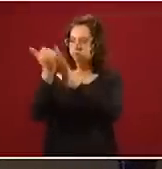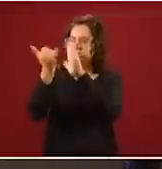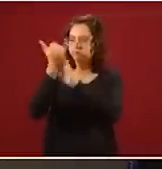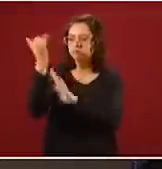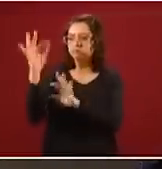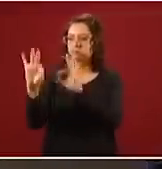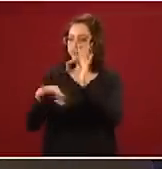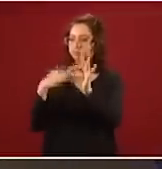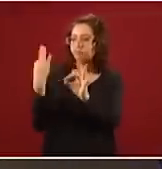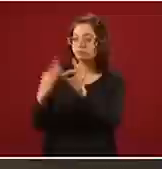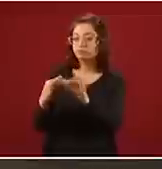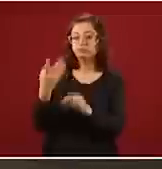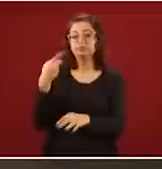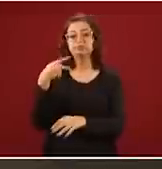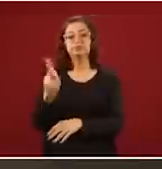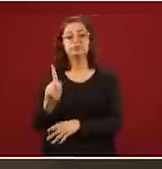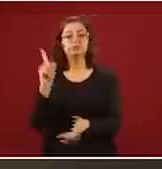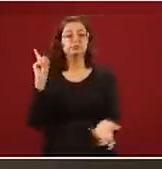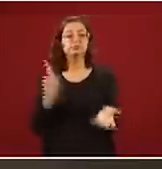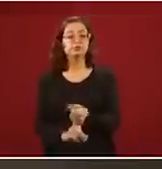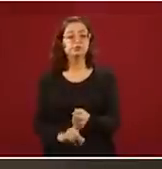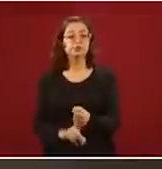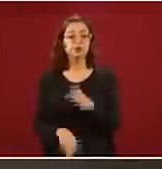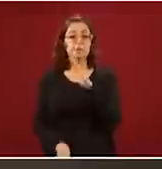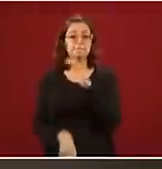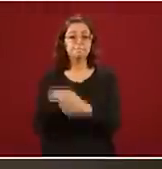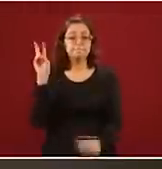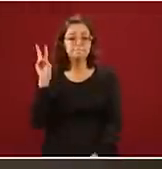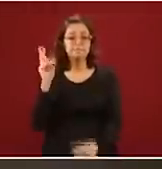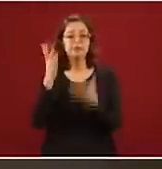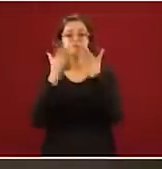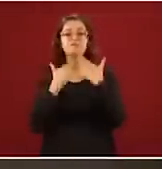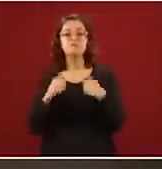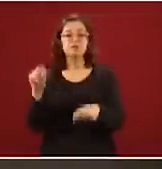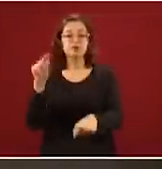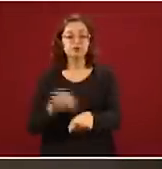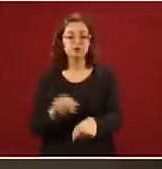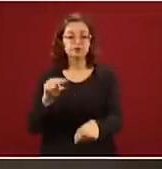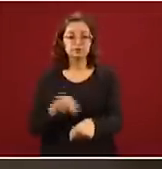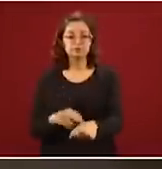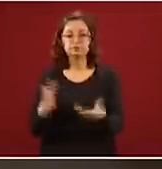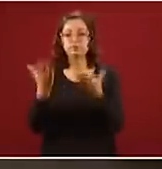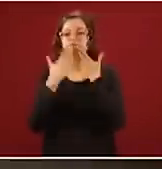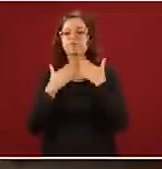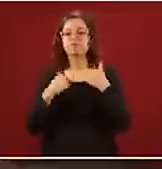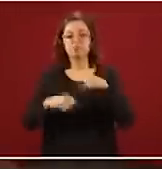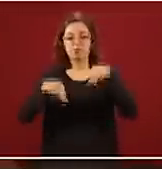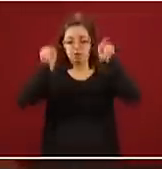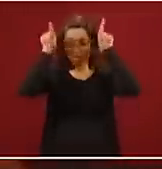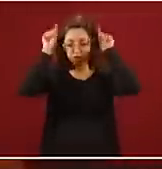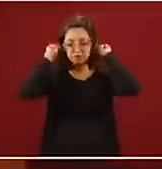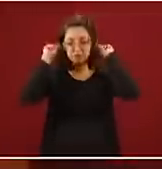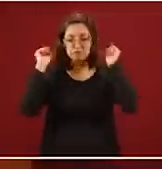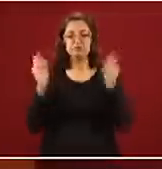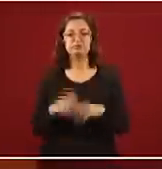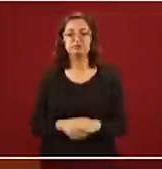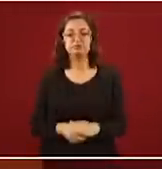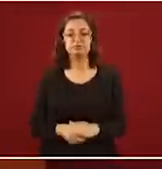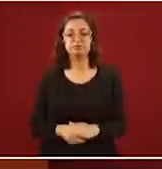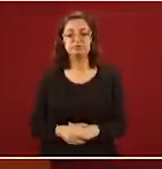pero sin médicos, sin enfermeras, ya